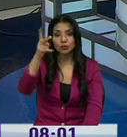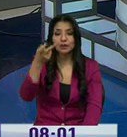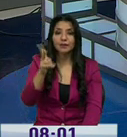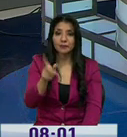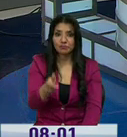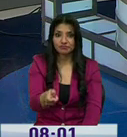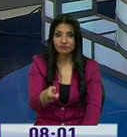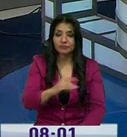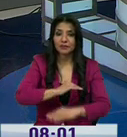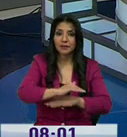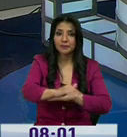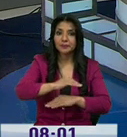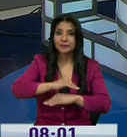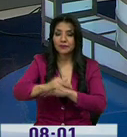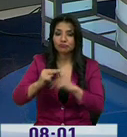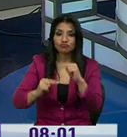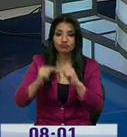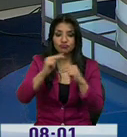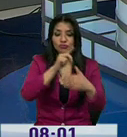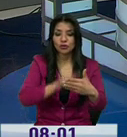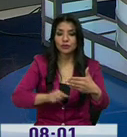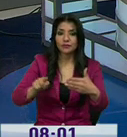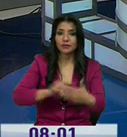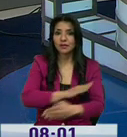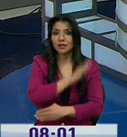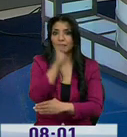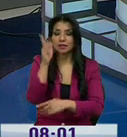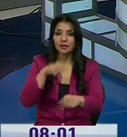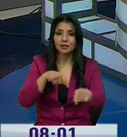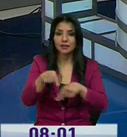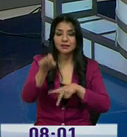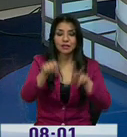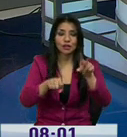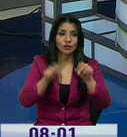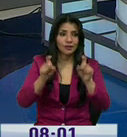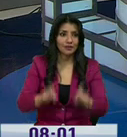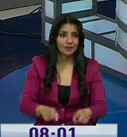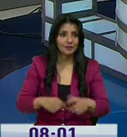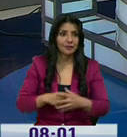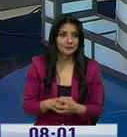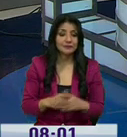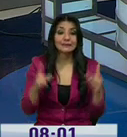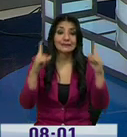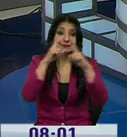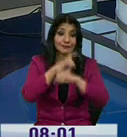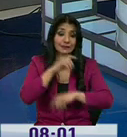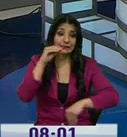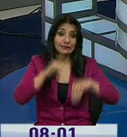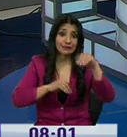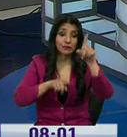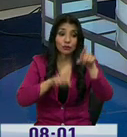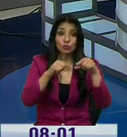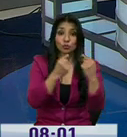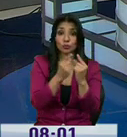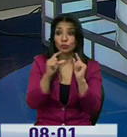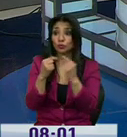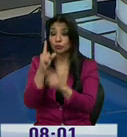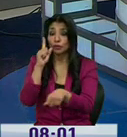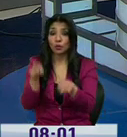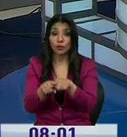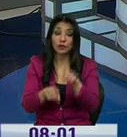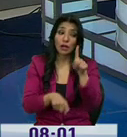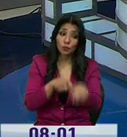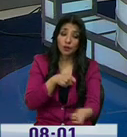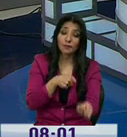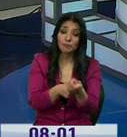la repavimentación, con no circula, sí circulo, pongo y aparezco. Debe estar todavía complicado porque claro, hay muchos gremios que aún no están de acuerdo, otros que